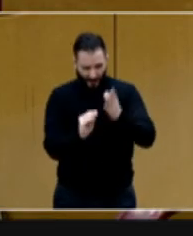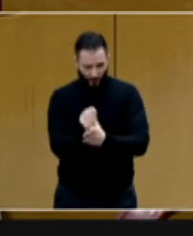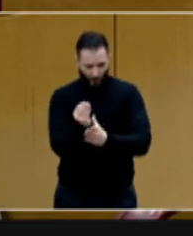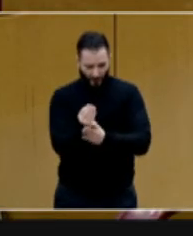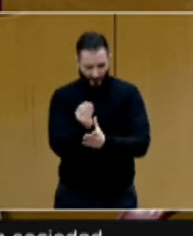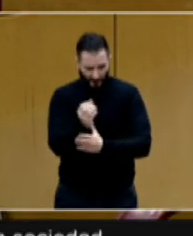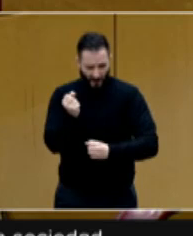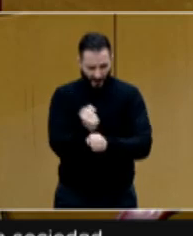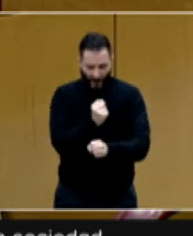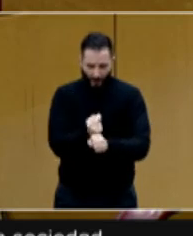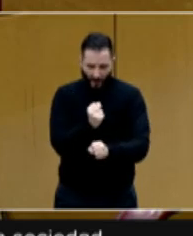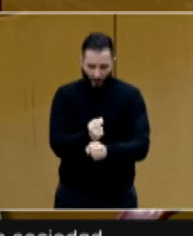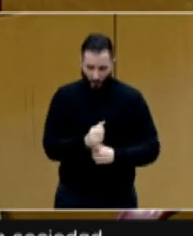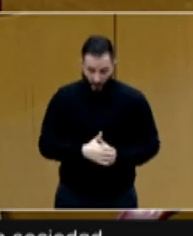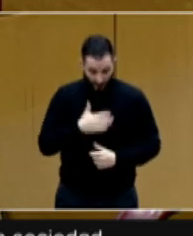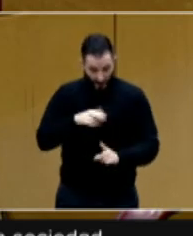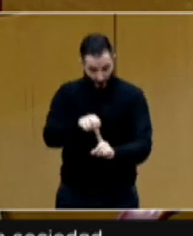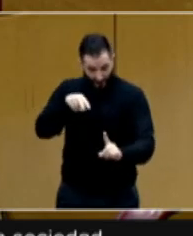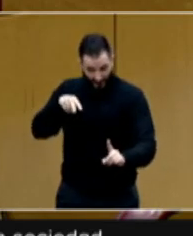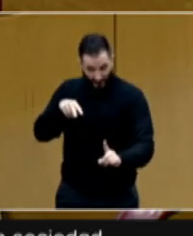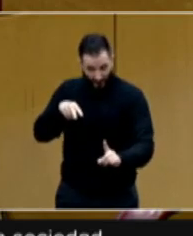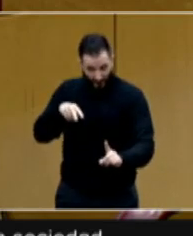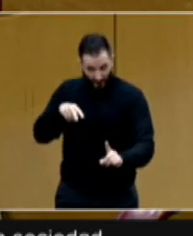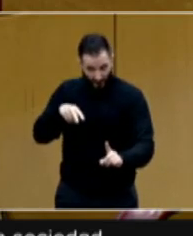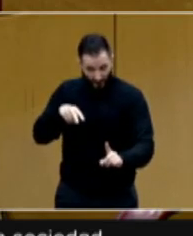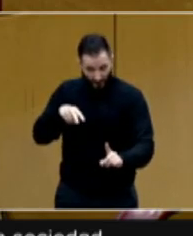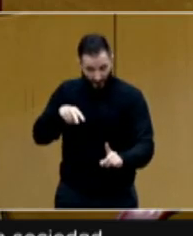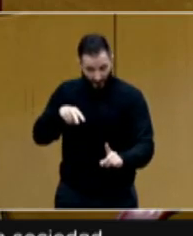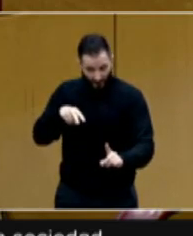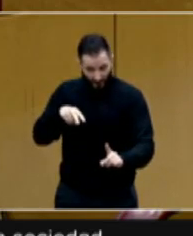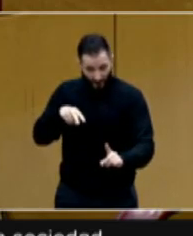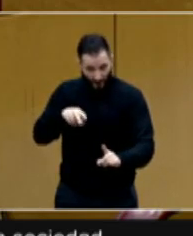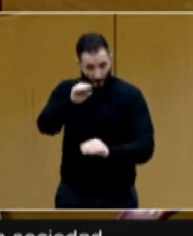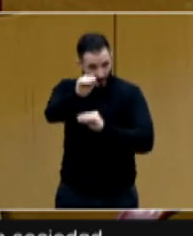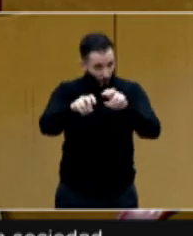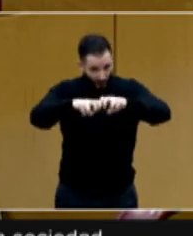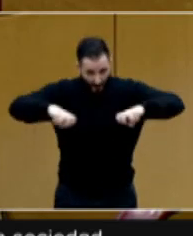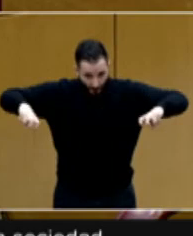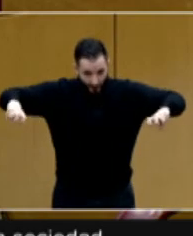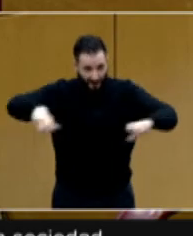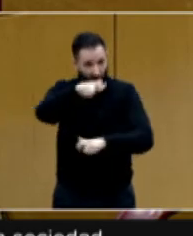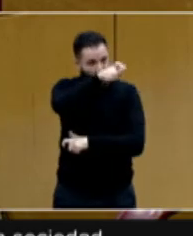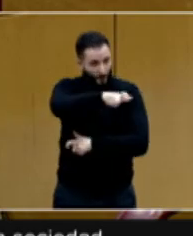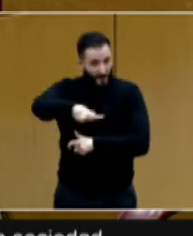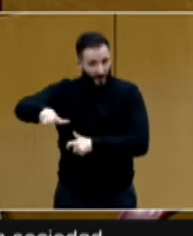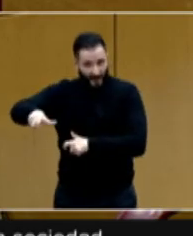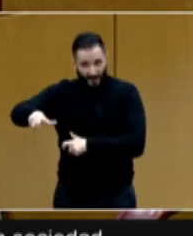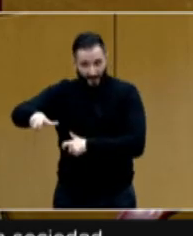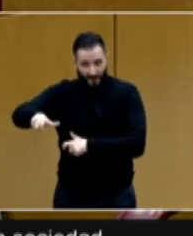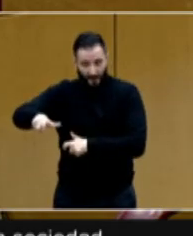fundamentalmente Y de esa perspectiva y es una pregunta dirigida a la mesa de las personas que